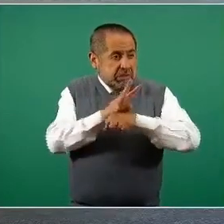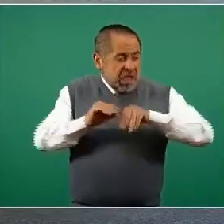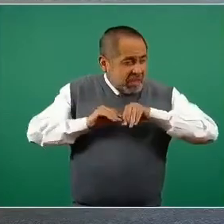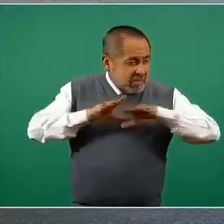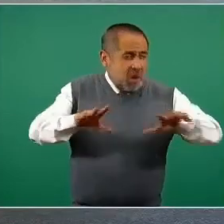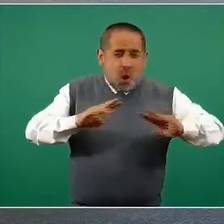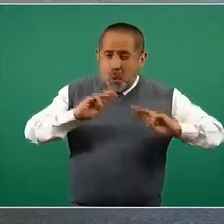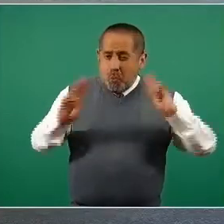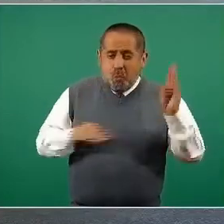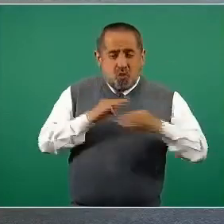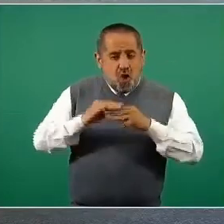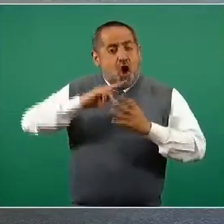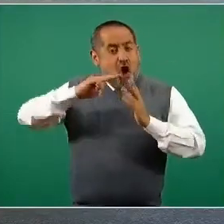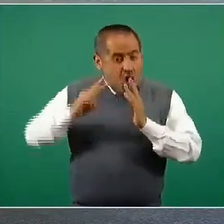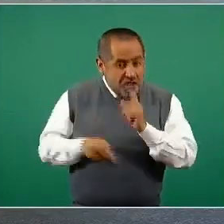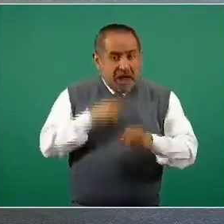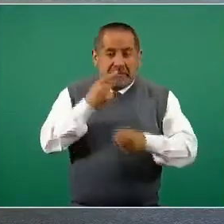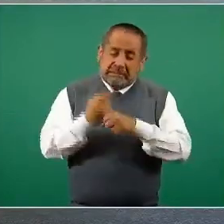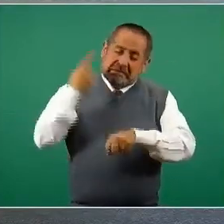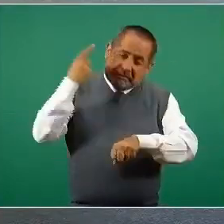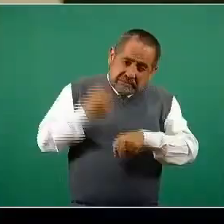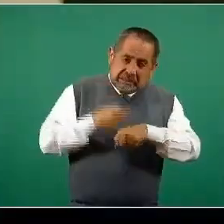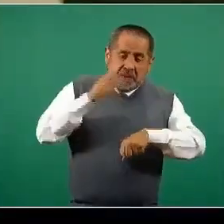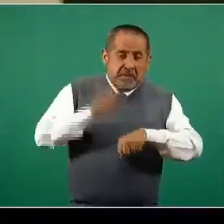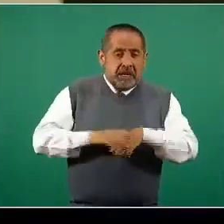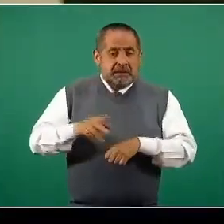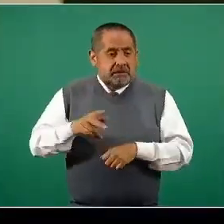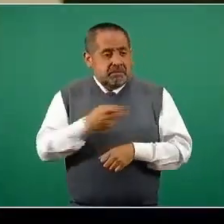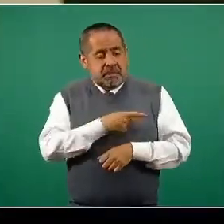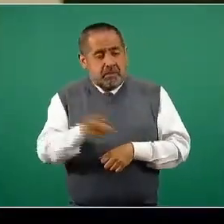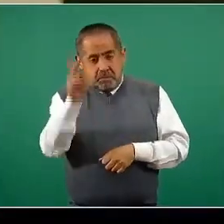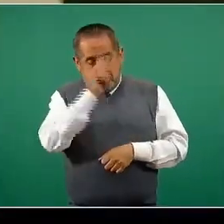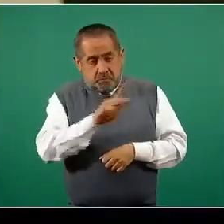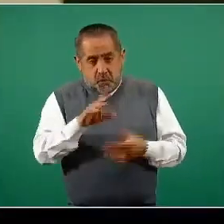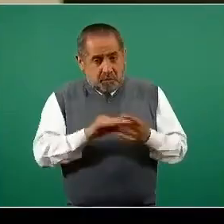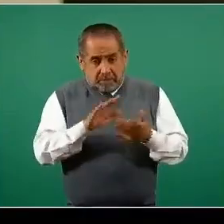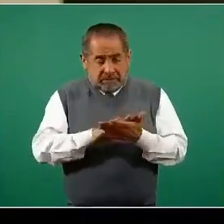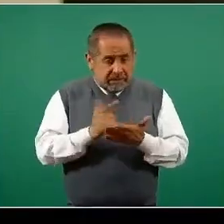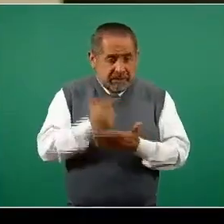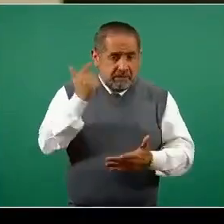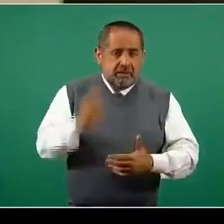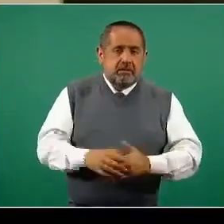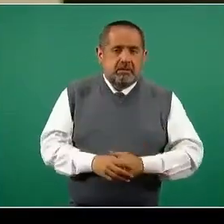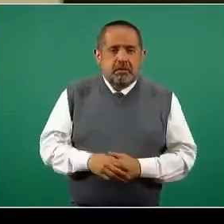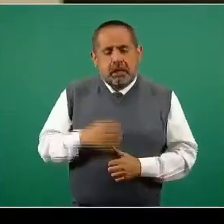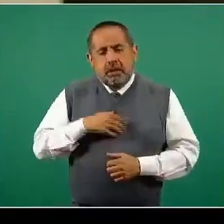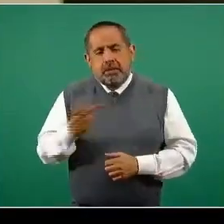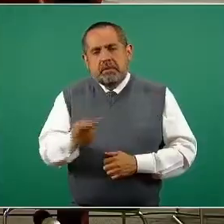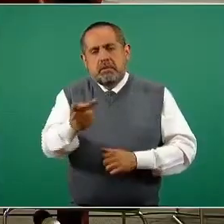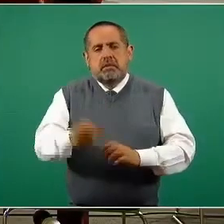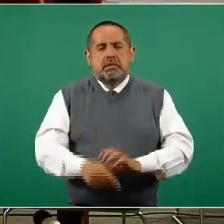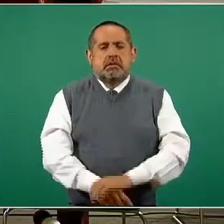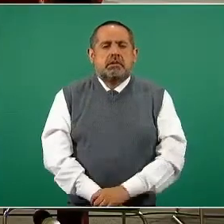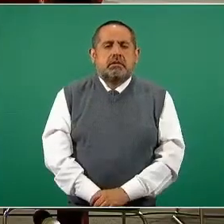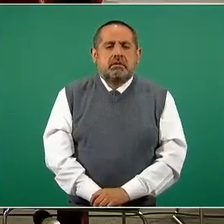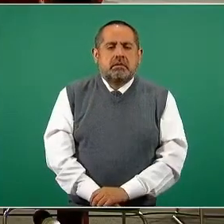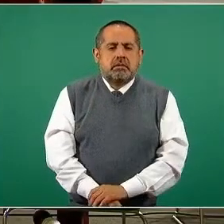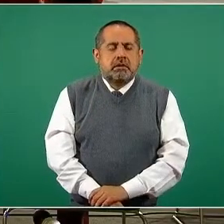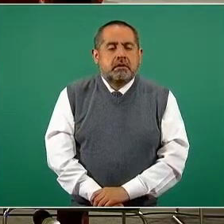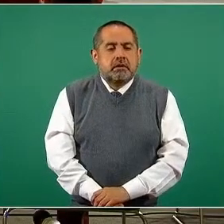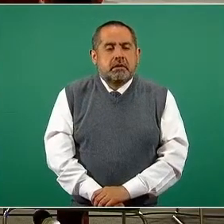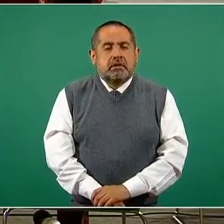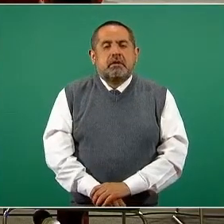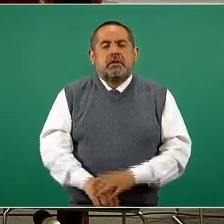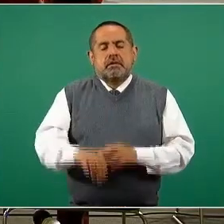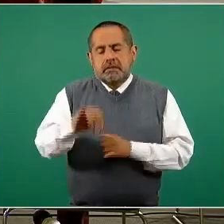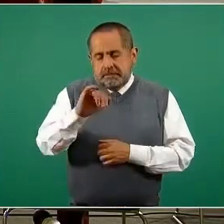global que pudiera afectar a las naciones más pobres de manera muy grave. Esa es la pregunta. Totalmente de acuerdo,